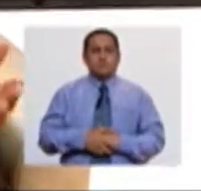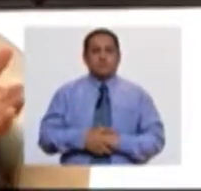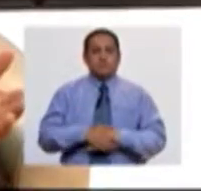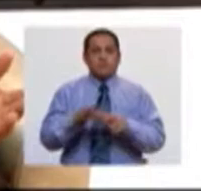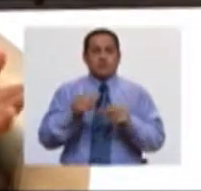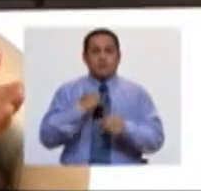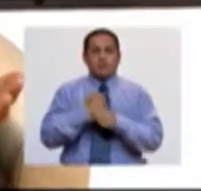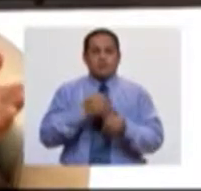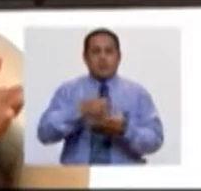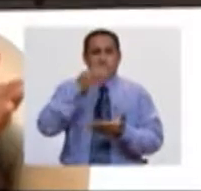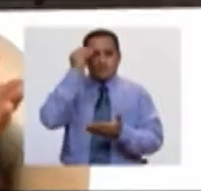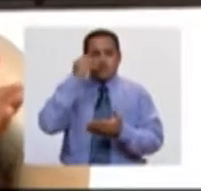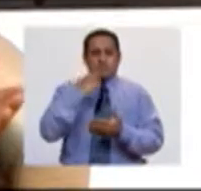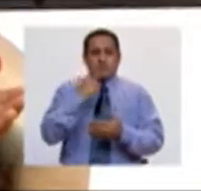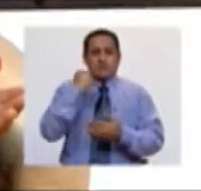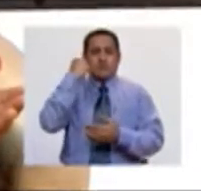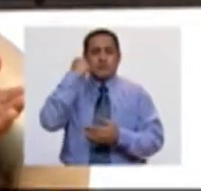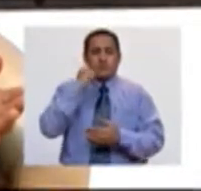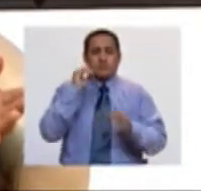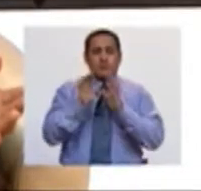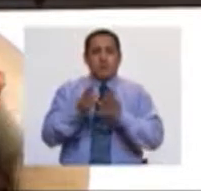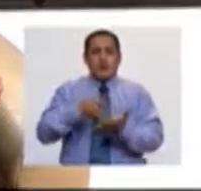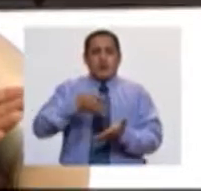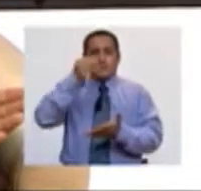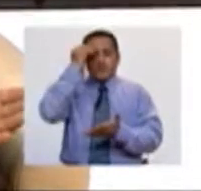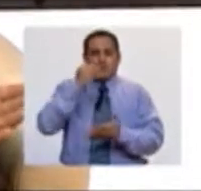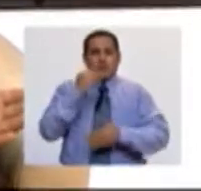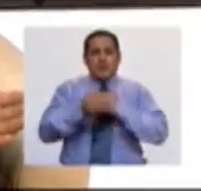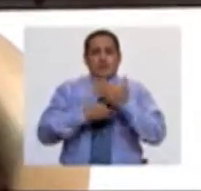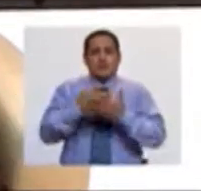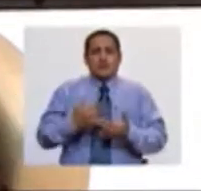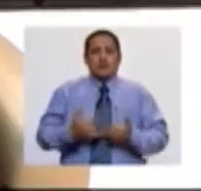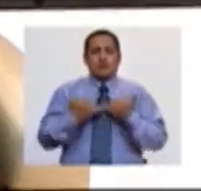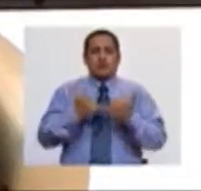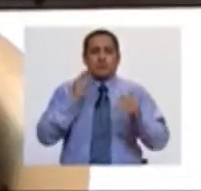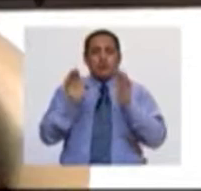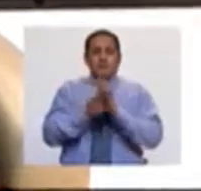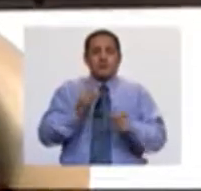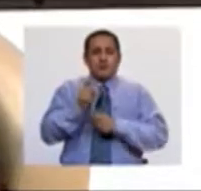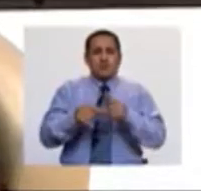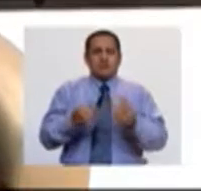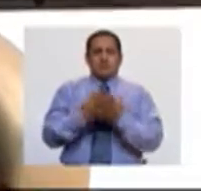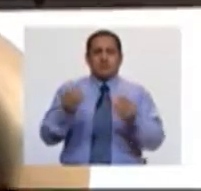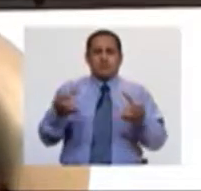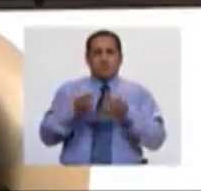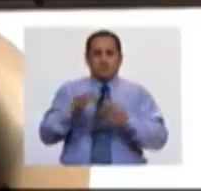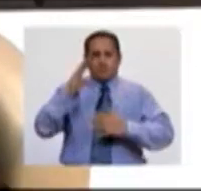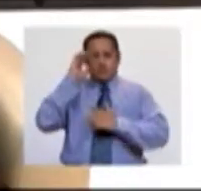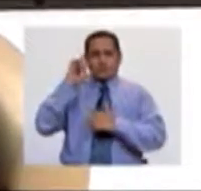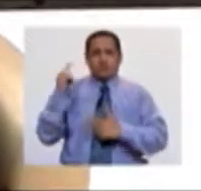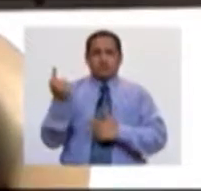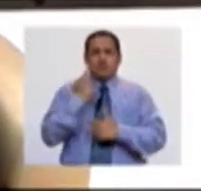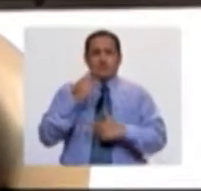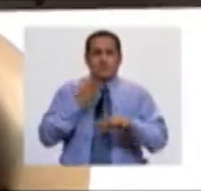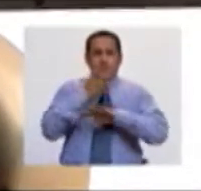en este caso hemos aprendido también nosotros de la experiencia, ¿no? Hemos ido aprendiendo en el camino y hoy día, si es que van tropas conscriptas, van